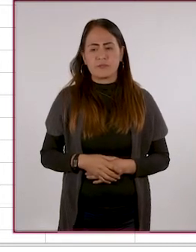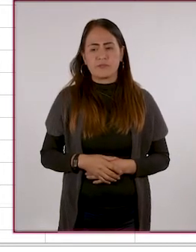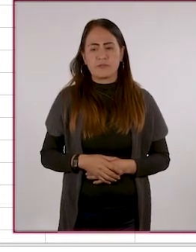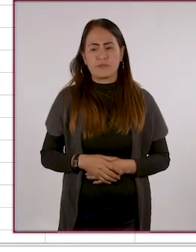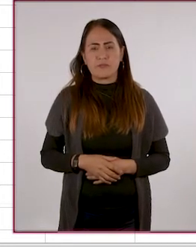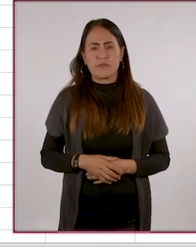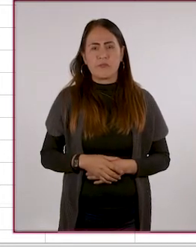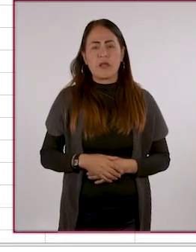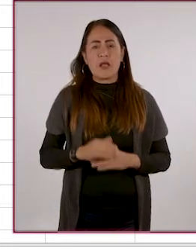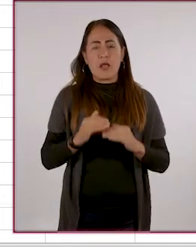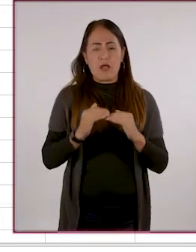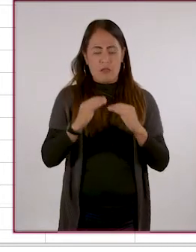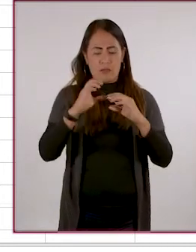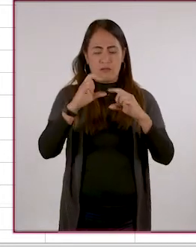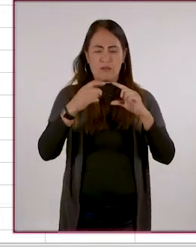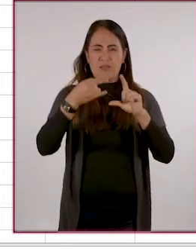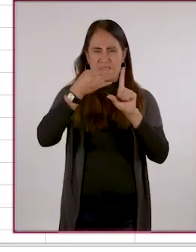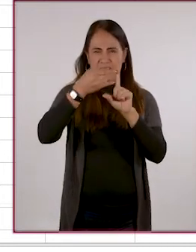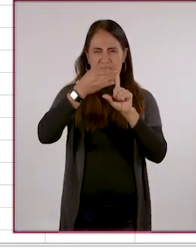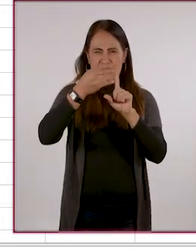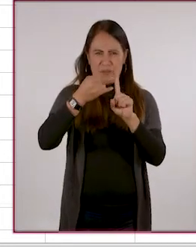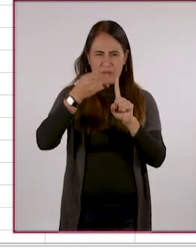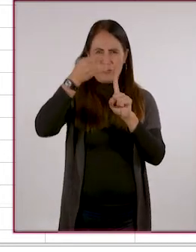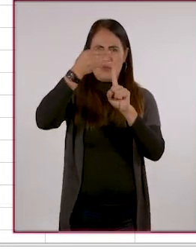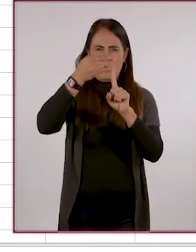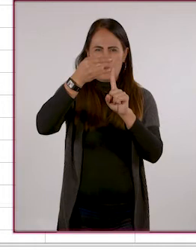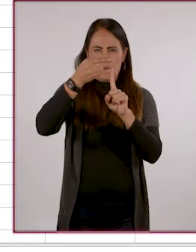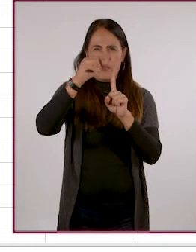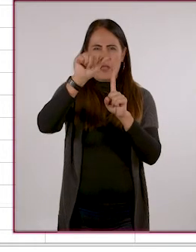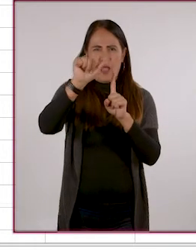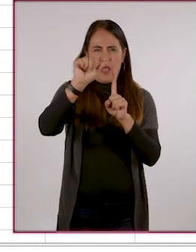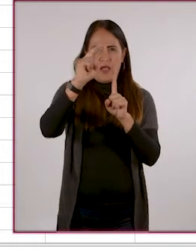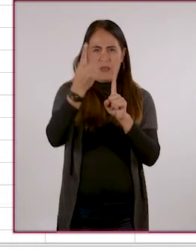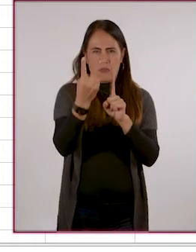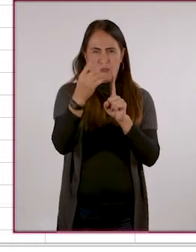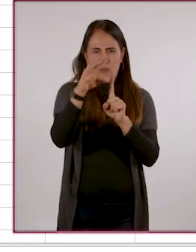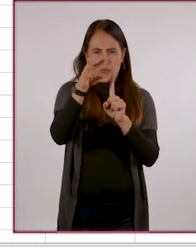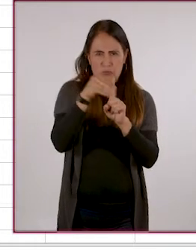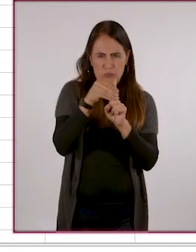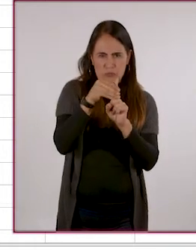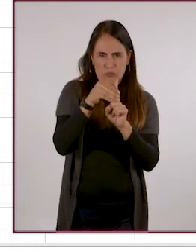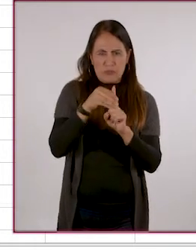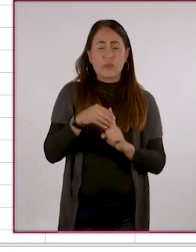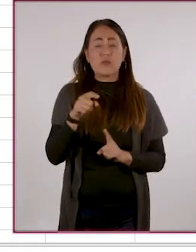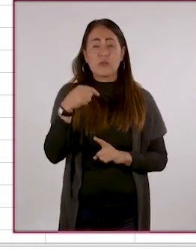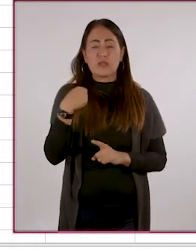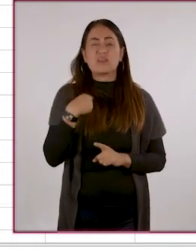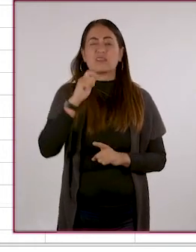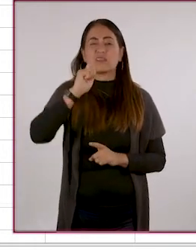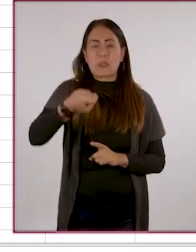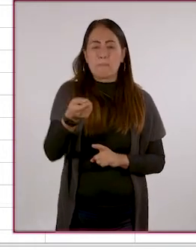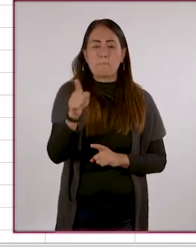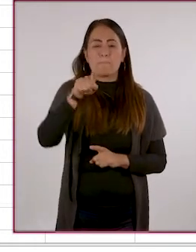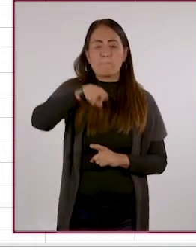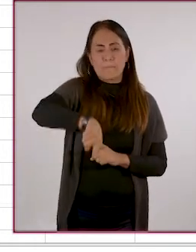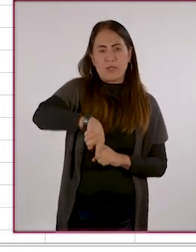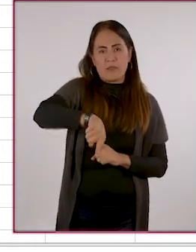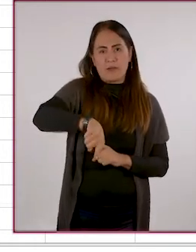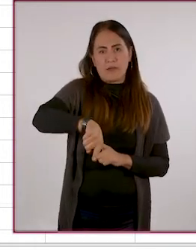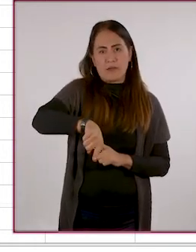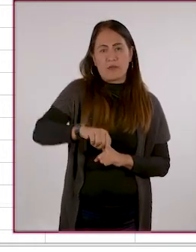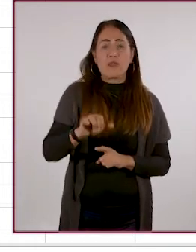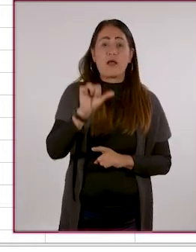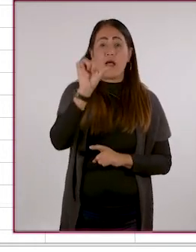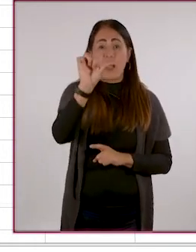casilla superior, en este caso sería A2, le estoy diciendo, quiero que pegues